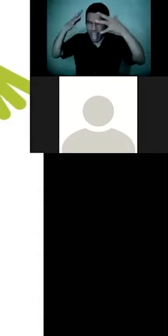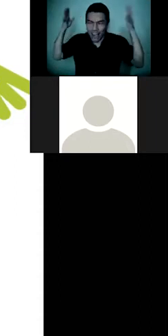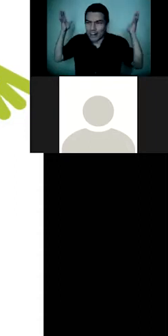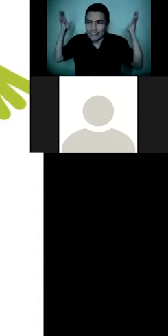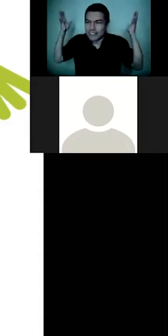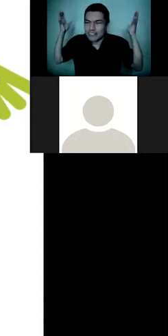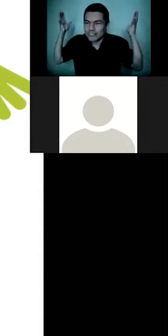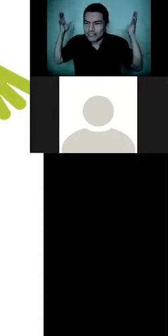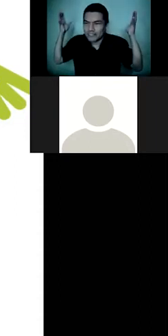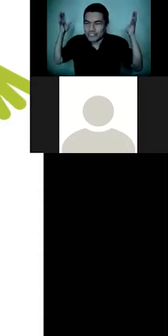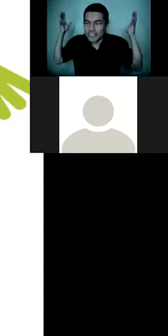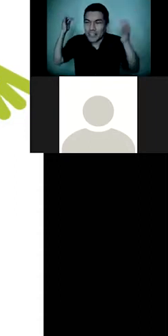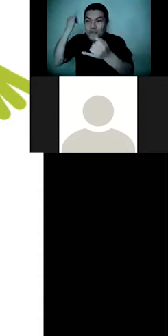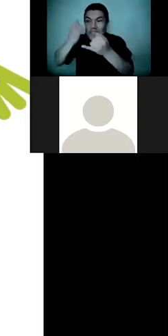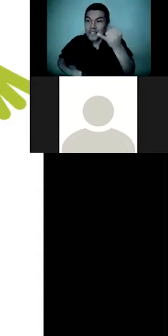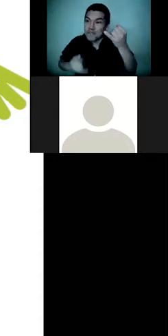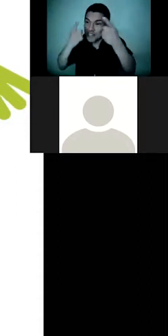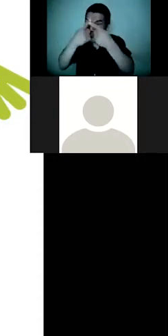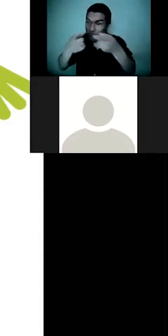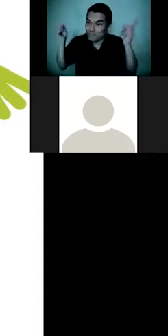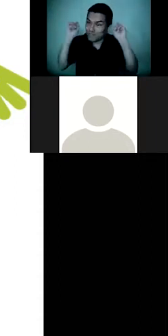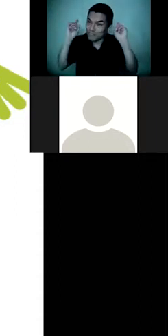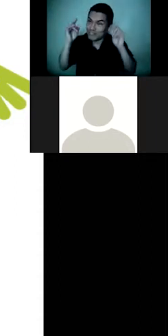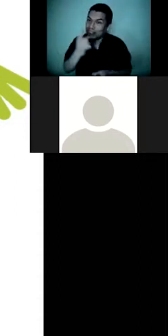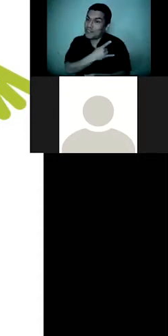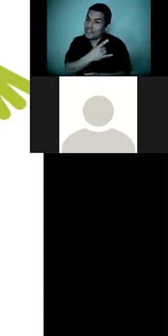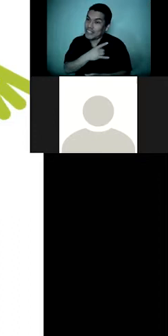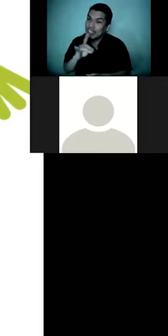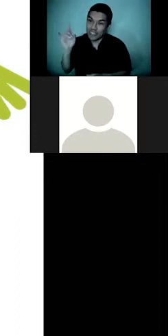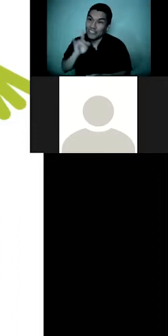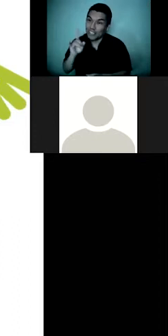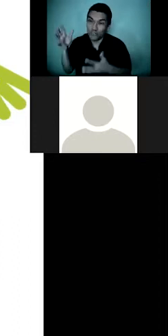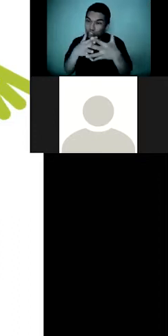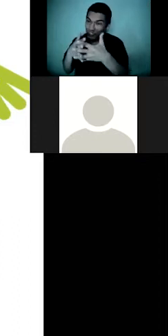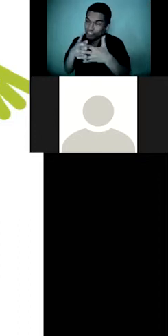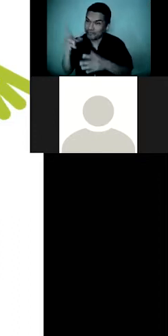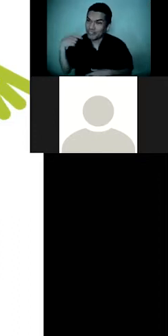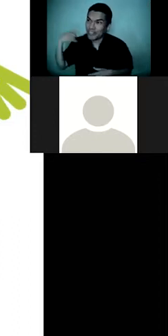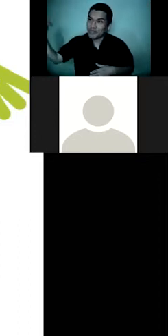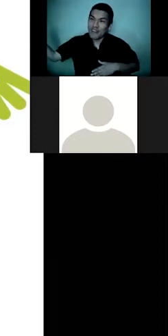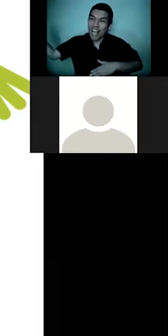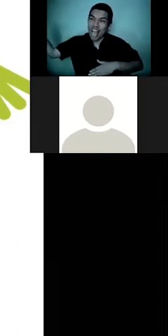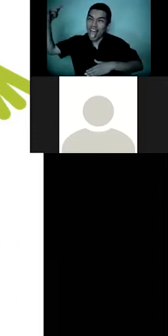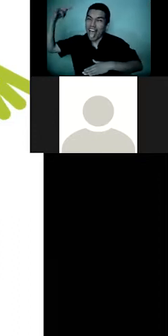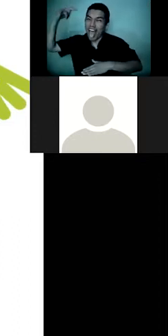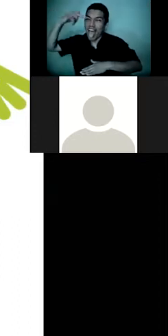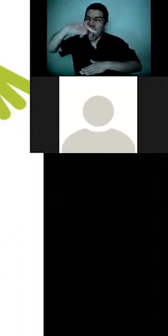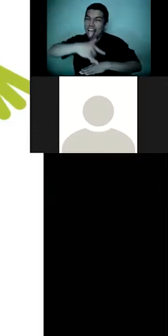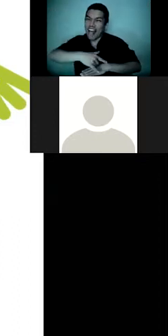parecía genial, ¿no? Y aprendí muchísimas cosas. Cuando tuve ya la graduación de la universidad,